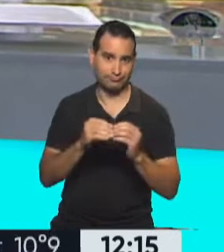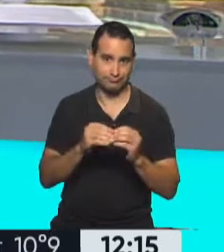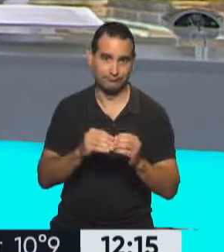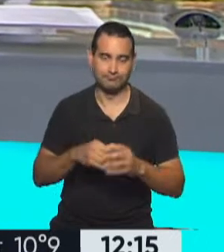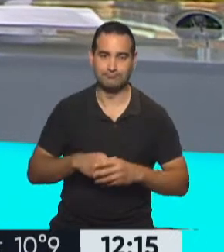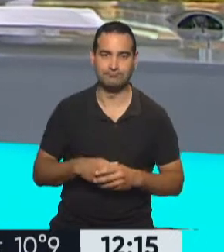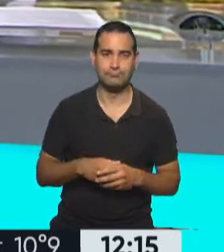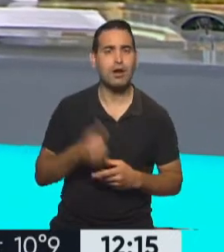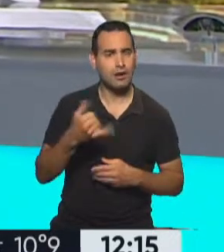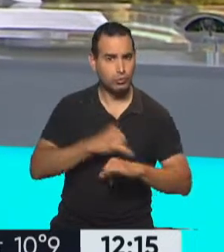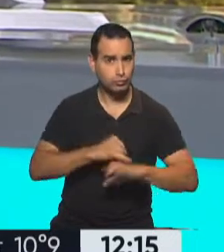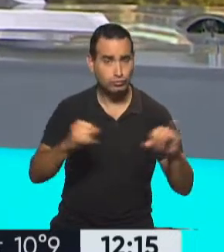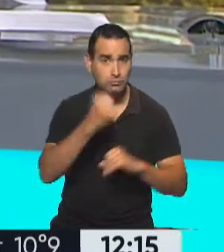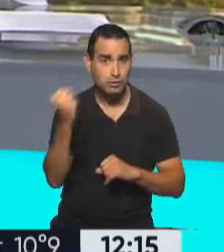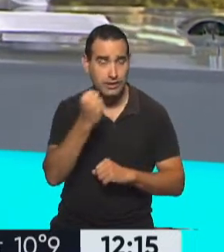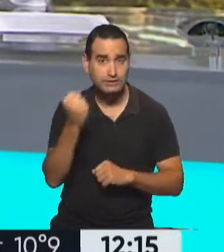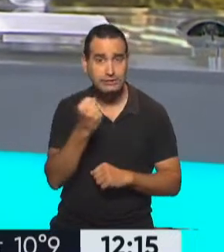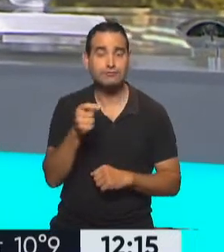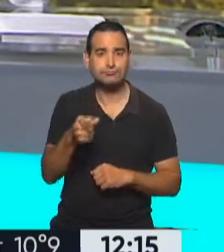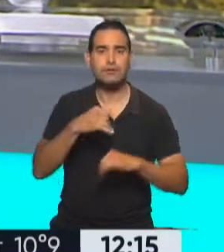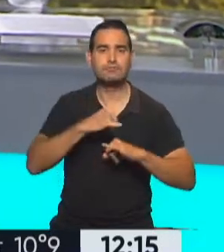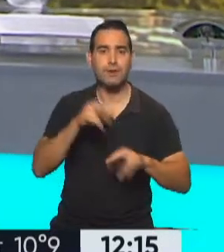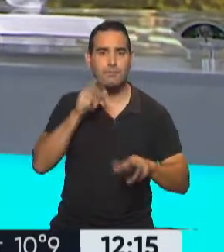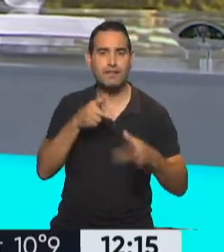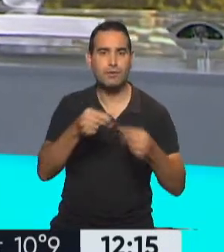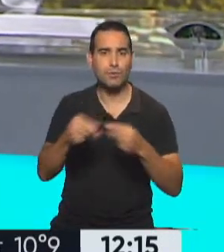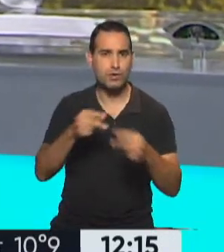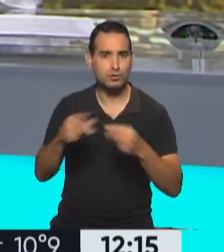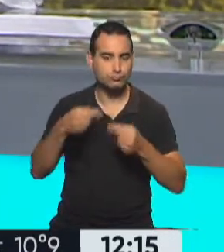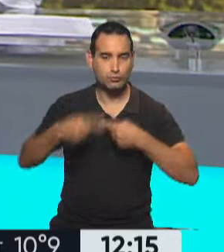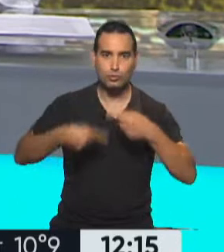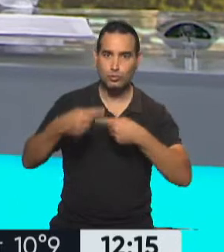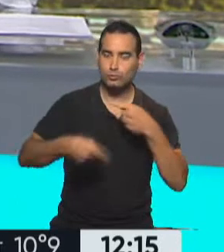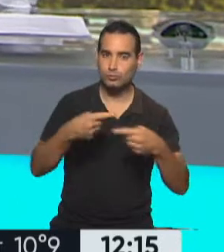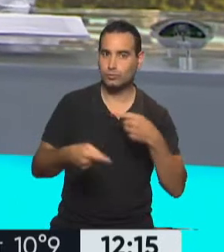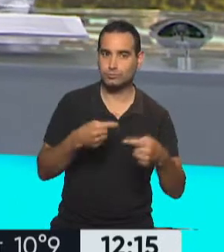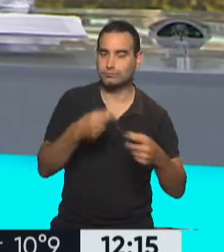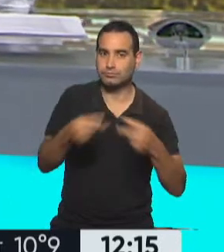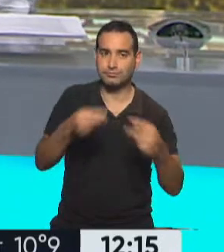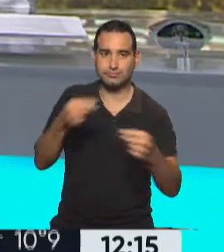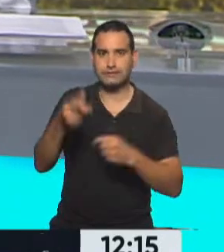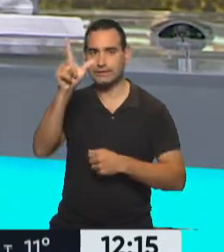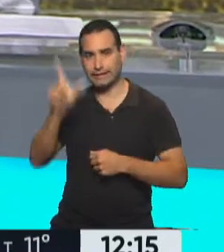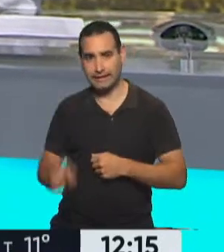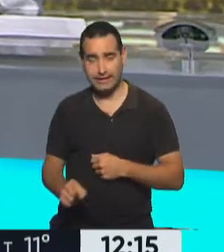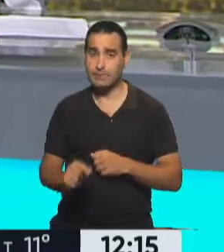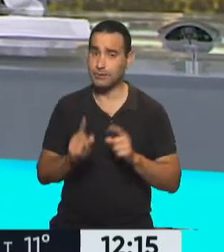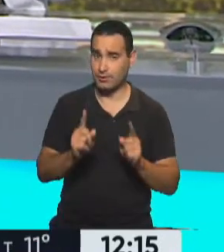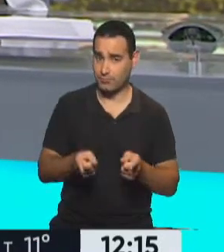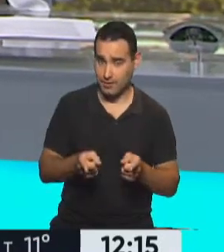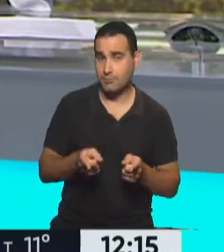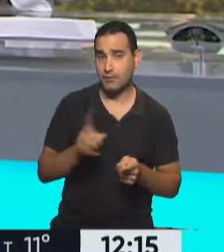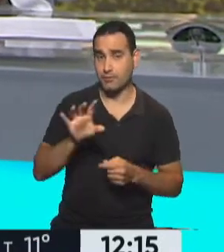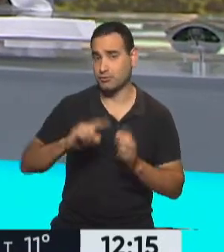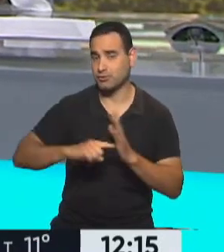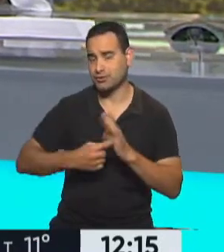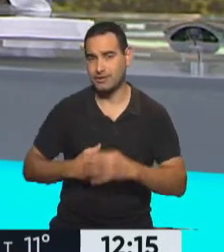paga hay un anuncio muy importante vinculado con la campaña de vacunación que avanza y se profundiza en el país y en particular pablo en este caso en la